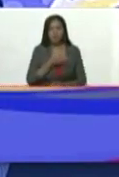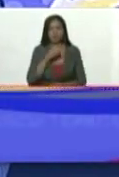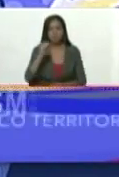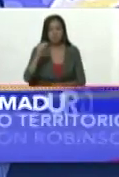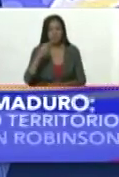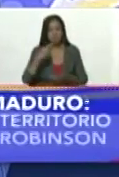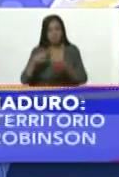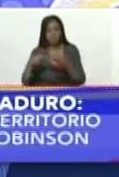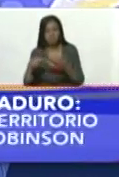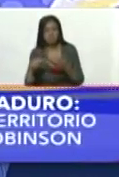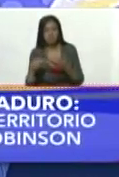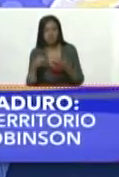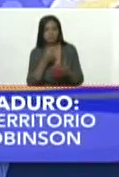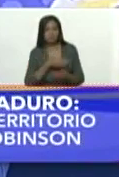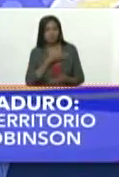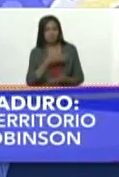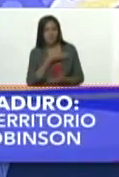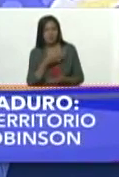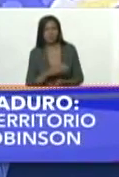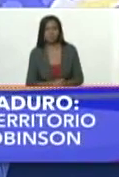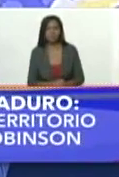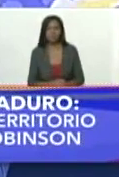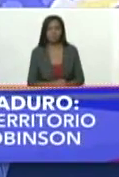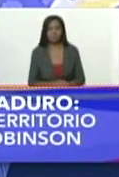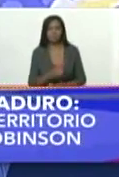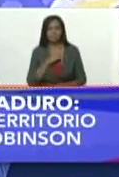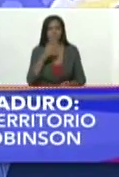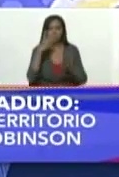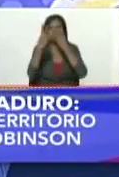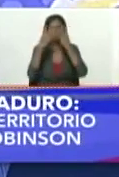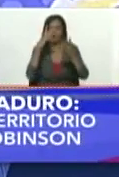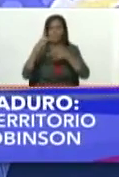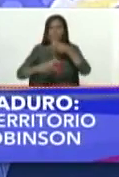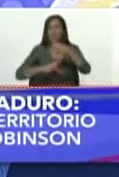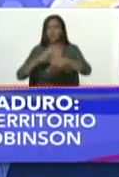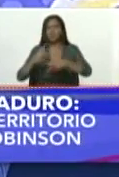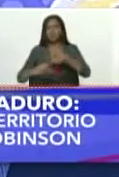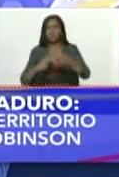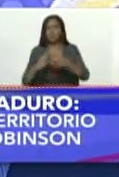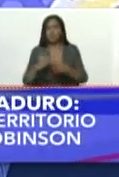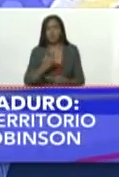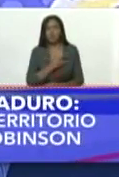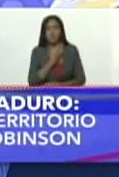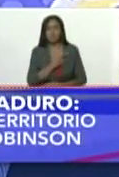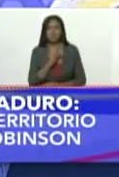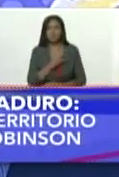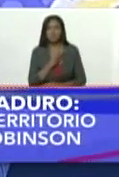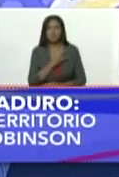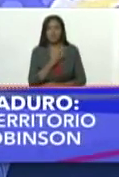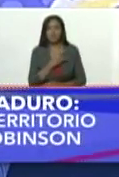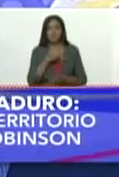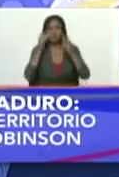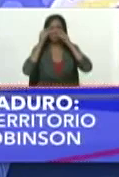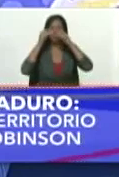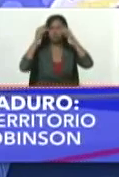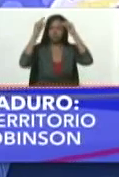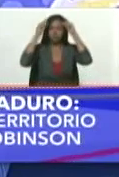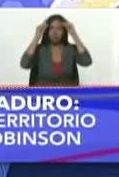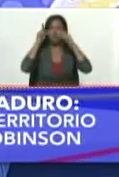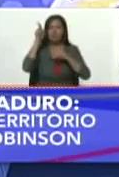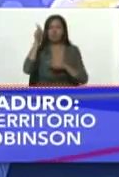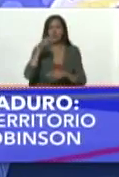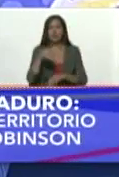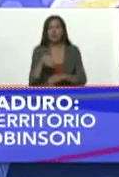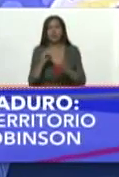los asuntos de la sociedad. Tenemos una expoferia productiva en la Universidad Simón Rodríguez, allá en la